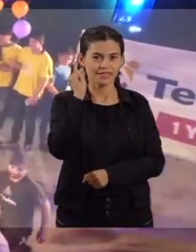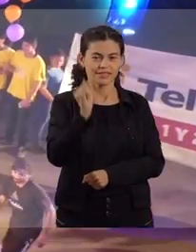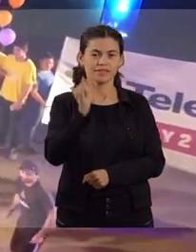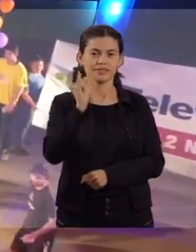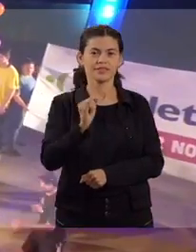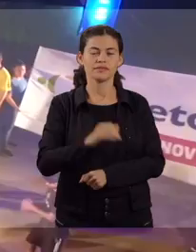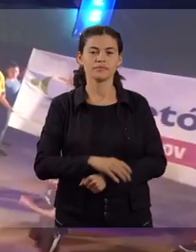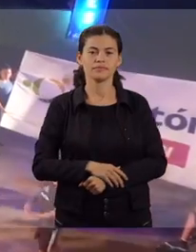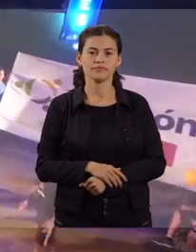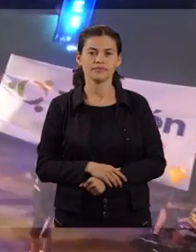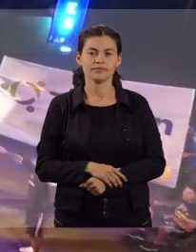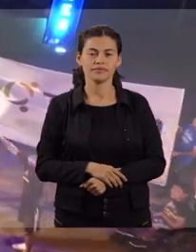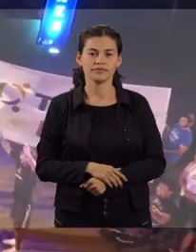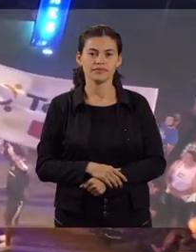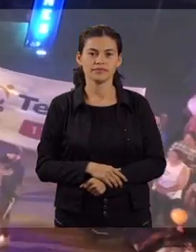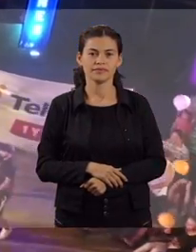podemos!